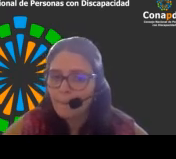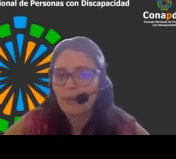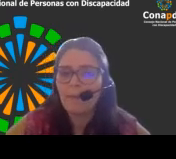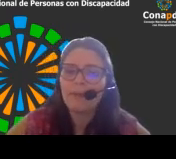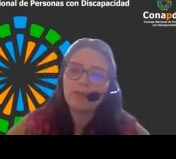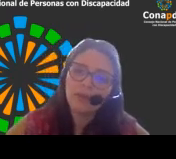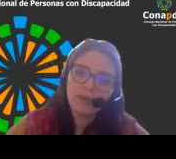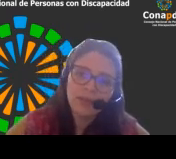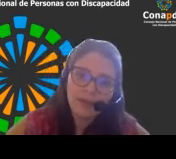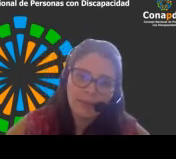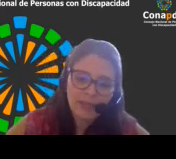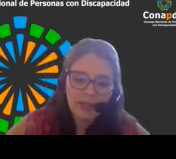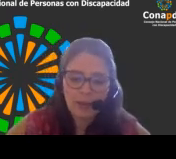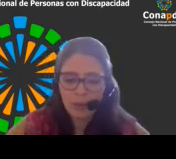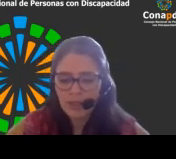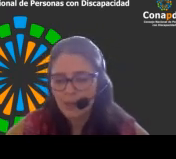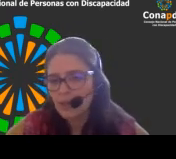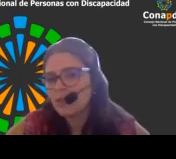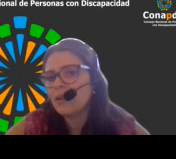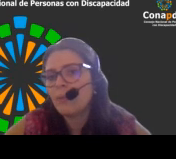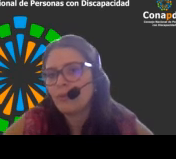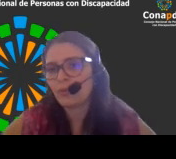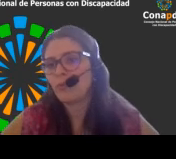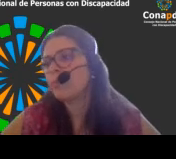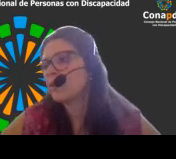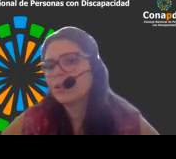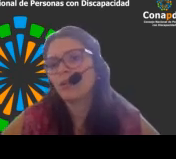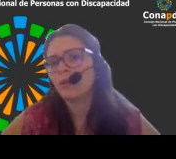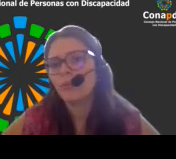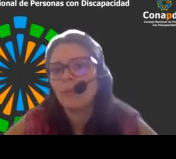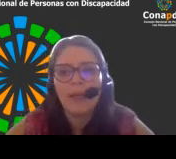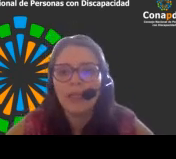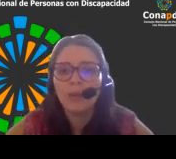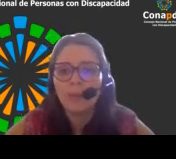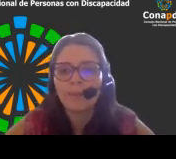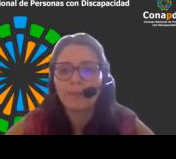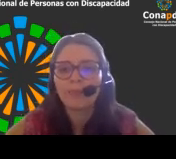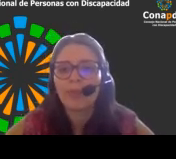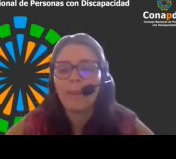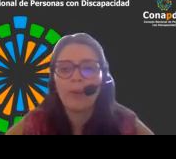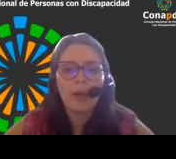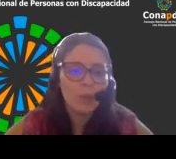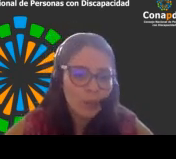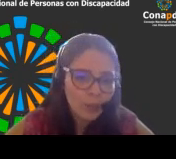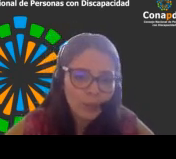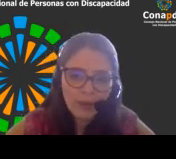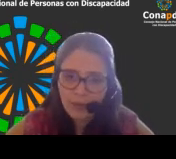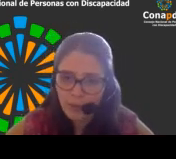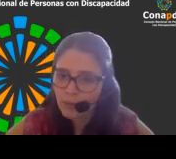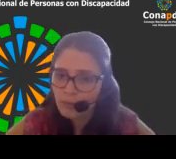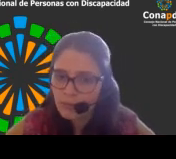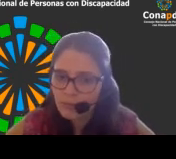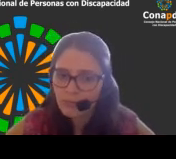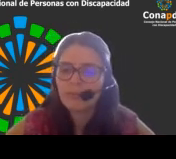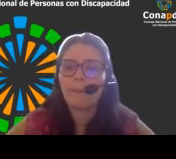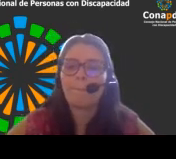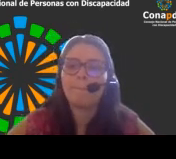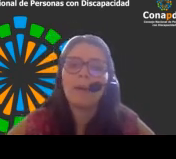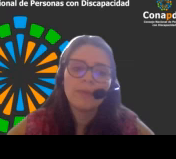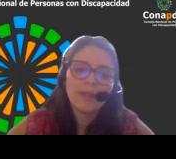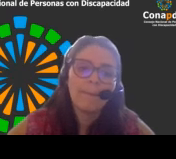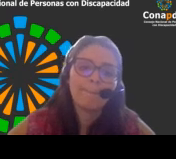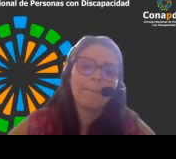contrato a una persona con discapacidad tengo que saber que si la persona ocupa un escritorio más bajito por alguna razón